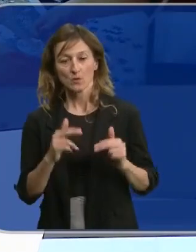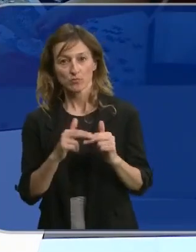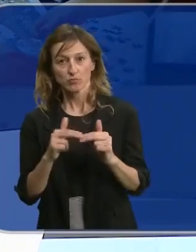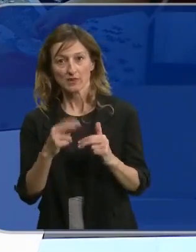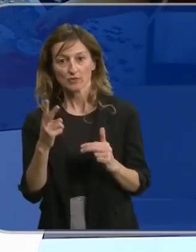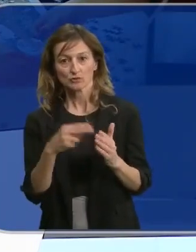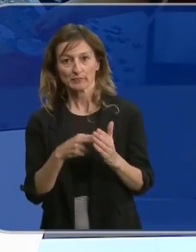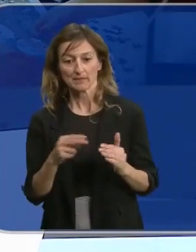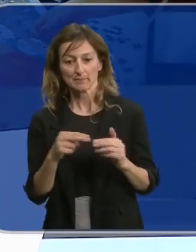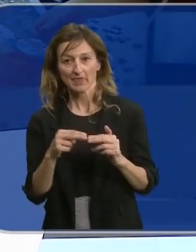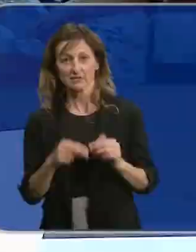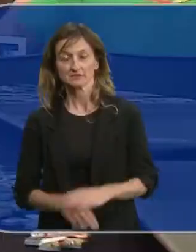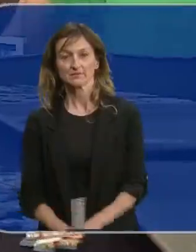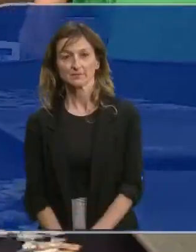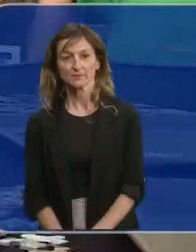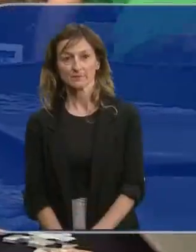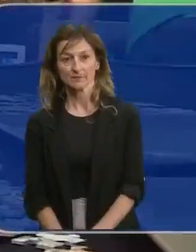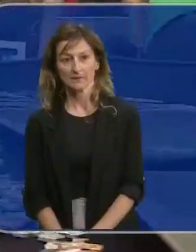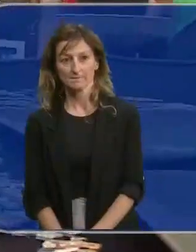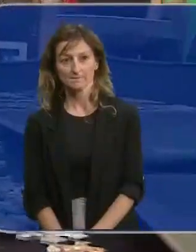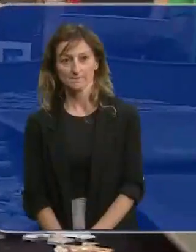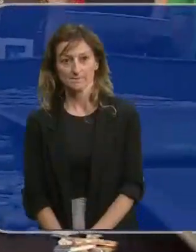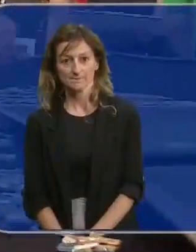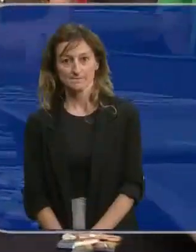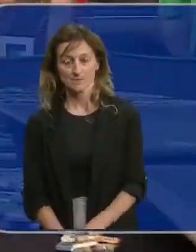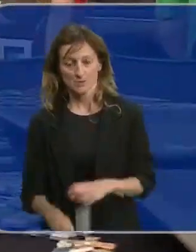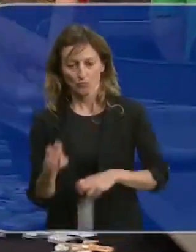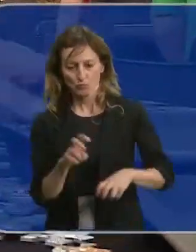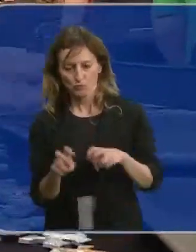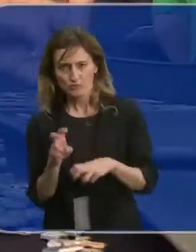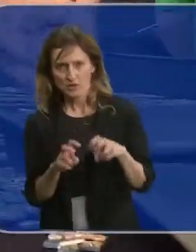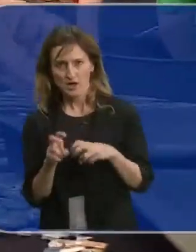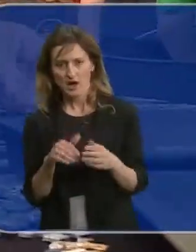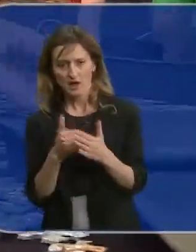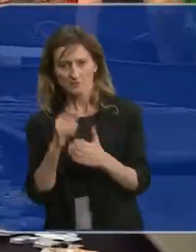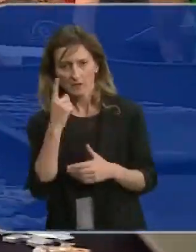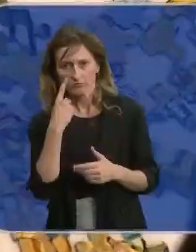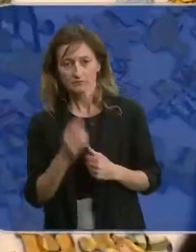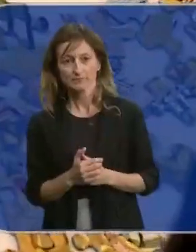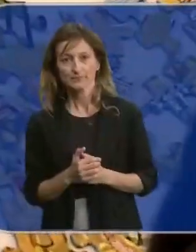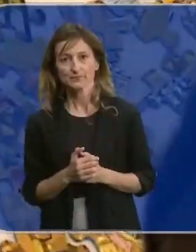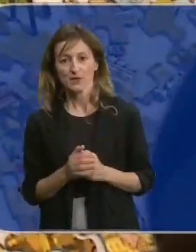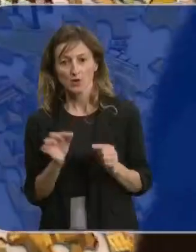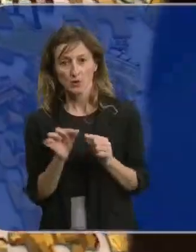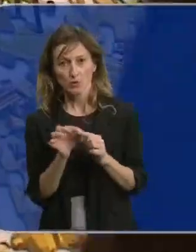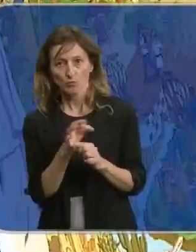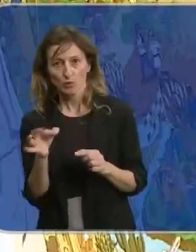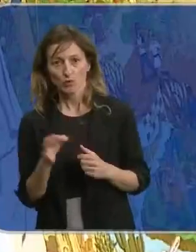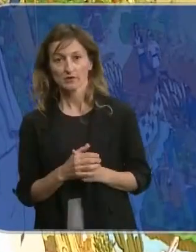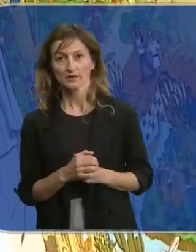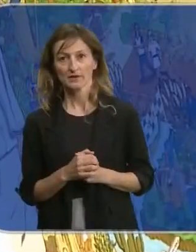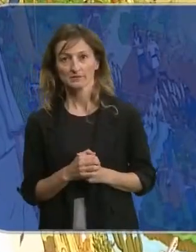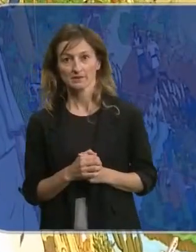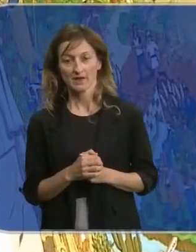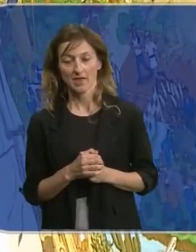puzzle de 2000 piezas buscar y buscar hasta encontrar la pieza correcta